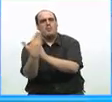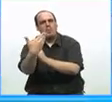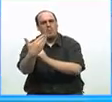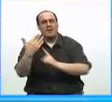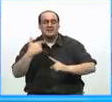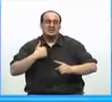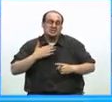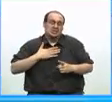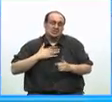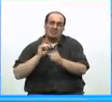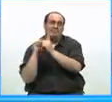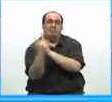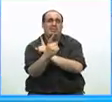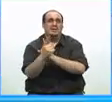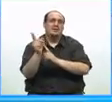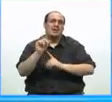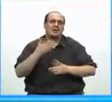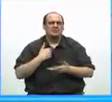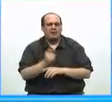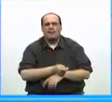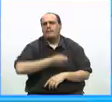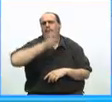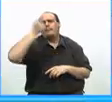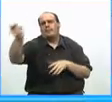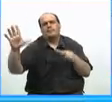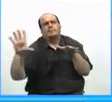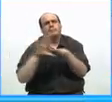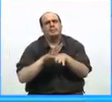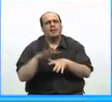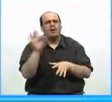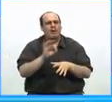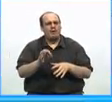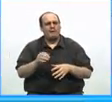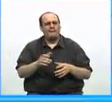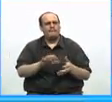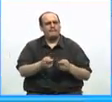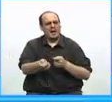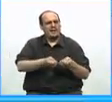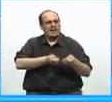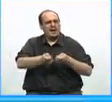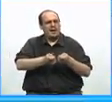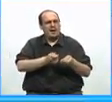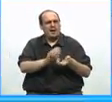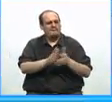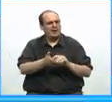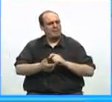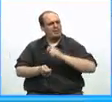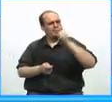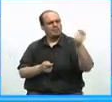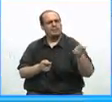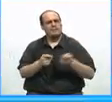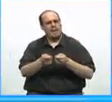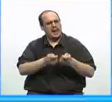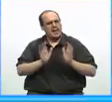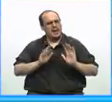que que que soy más pase claro tratar de de darle salida limpia al equipo de de tratar de asegurar la